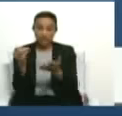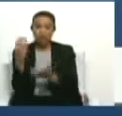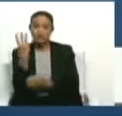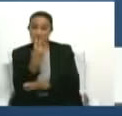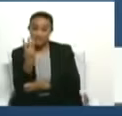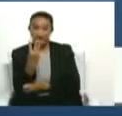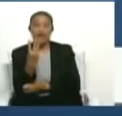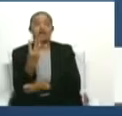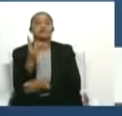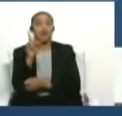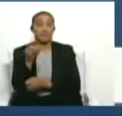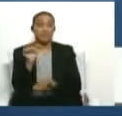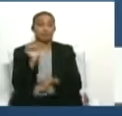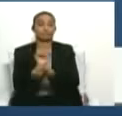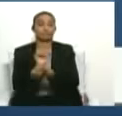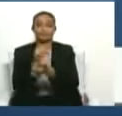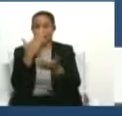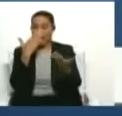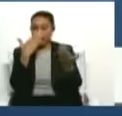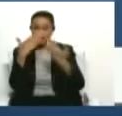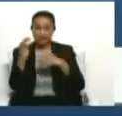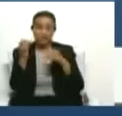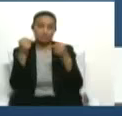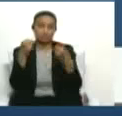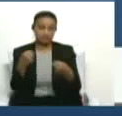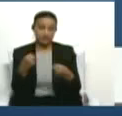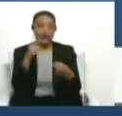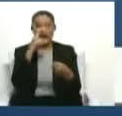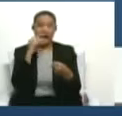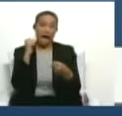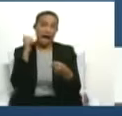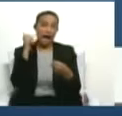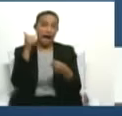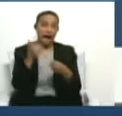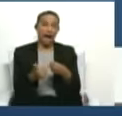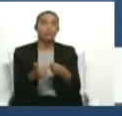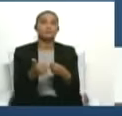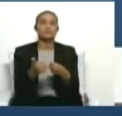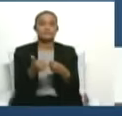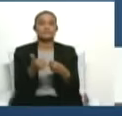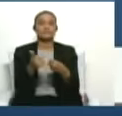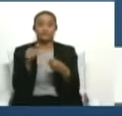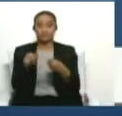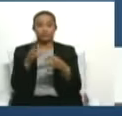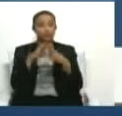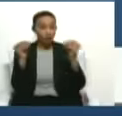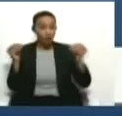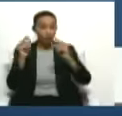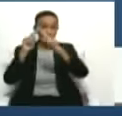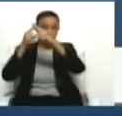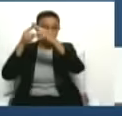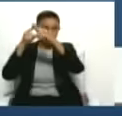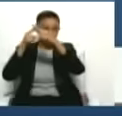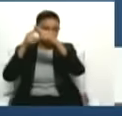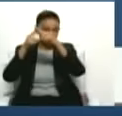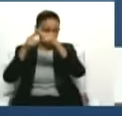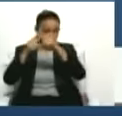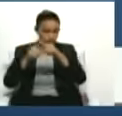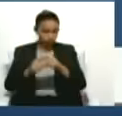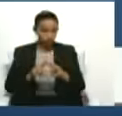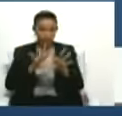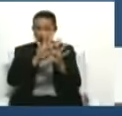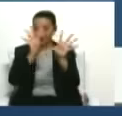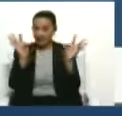personas condenadas. Este esfuerzo sostenido ha logrado algo sumamente increíble en el hemisferio occidental, que